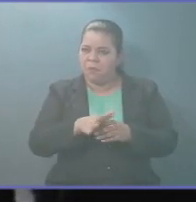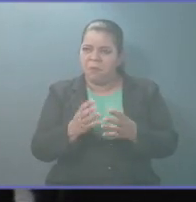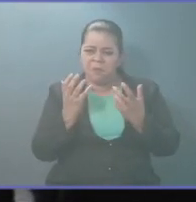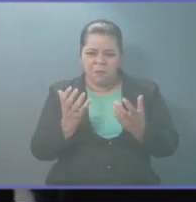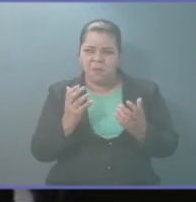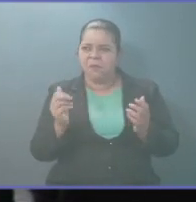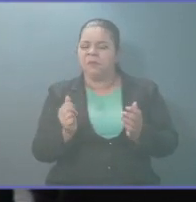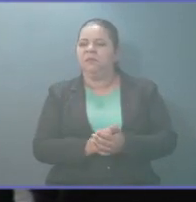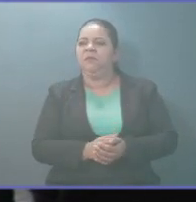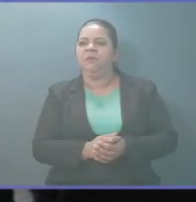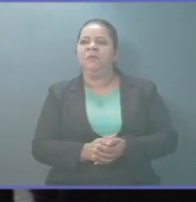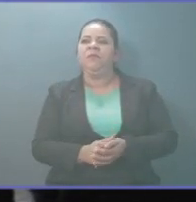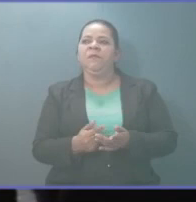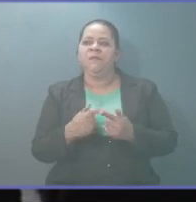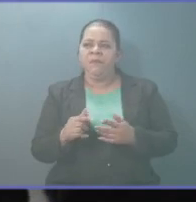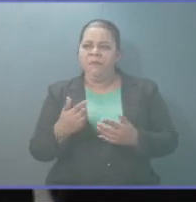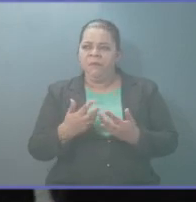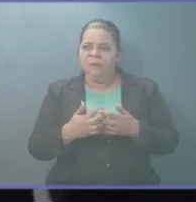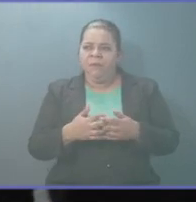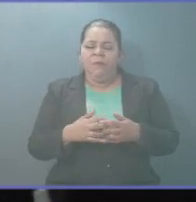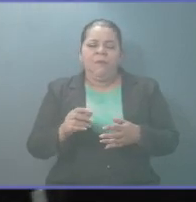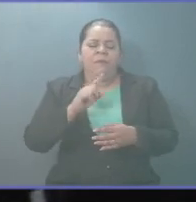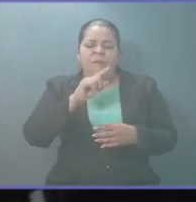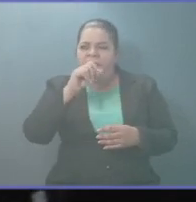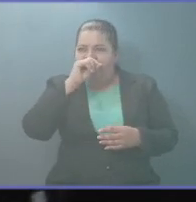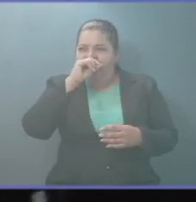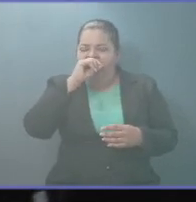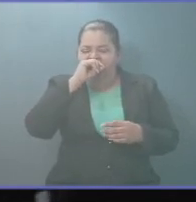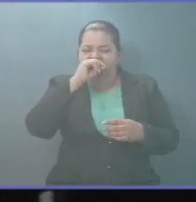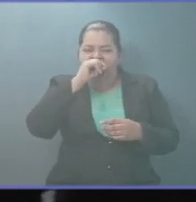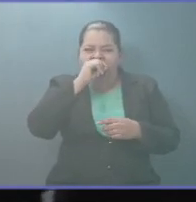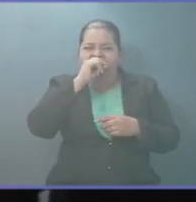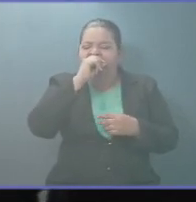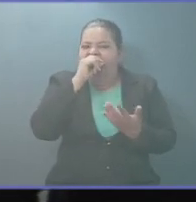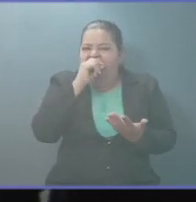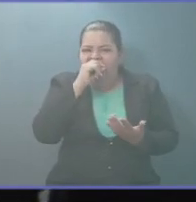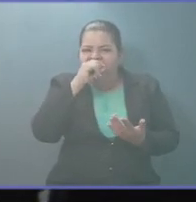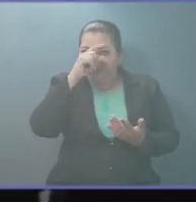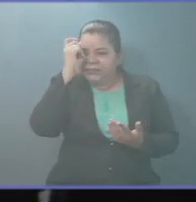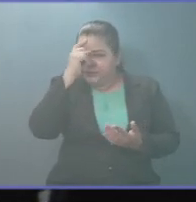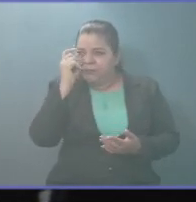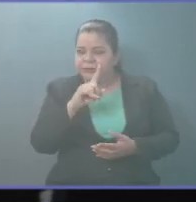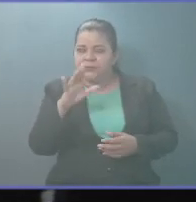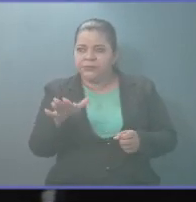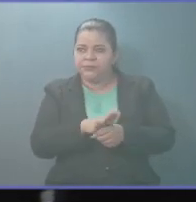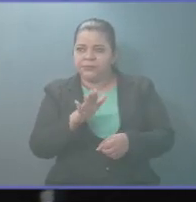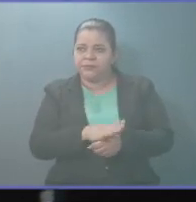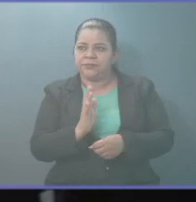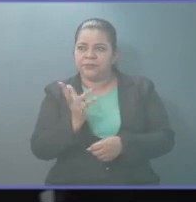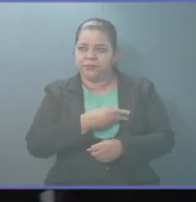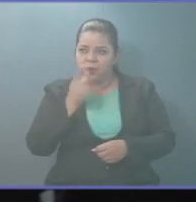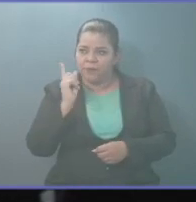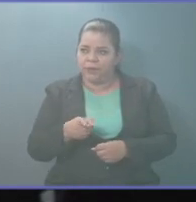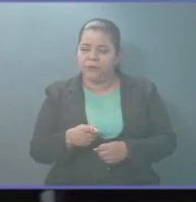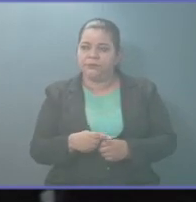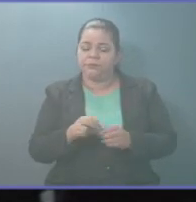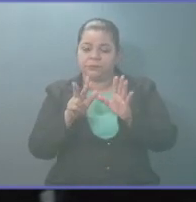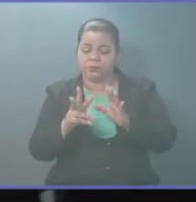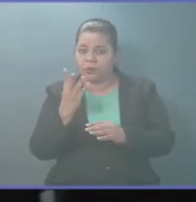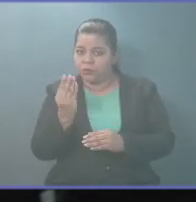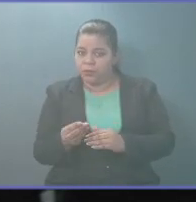la elaboración del reglamento no han establecido tampoco un plazo. Quedó. Entonces también tienen que valorar todo eso.